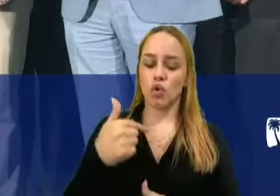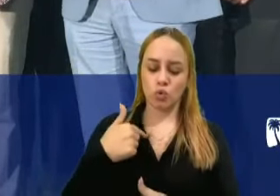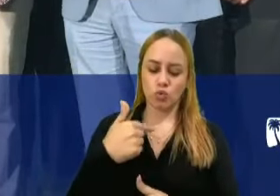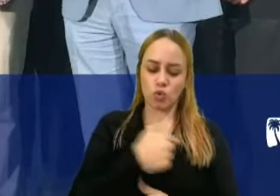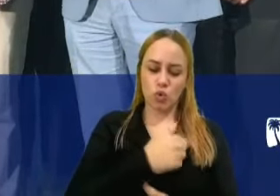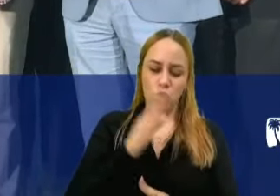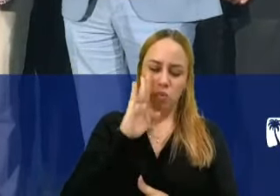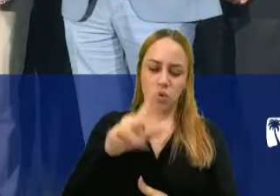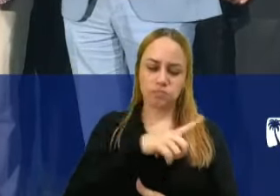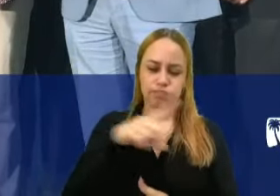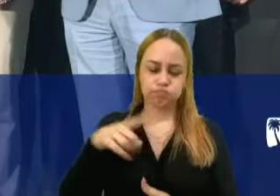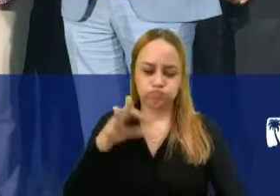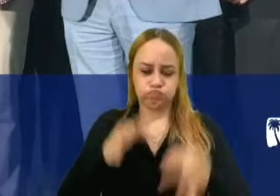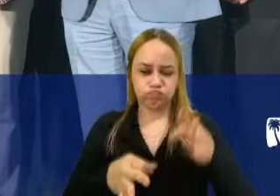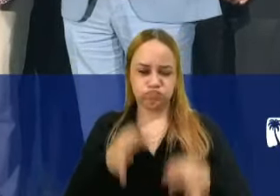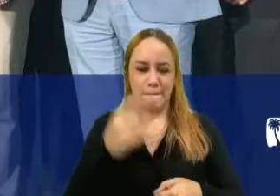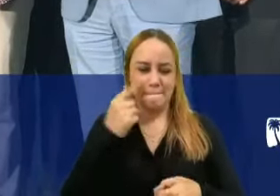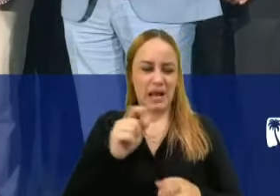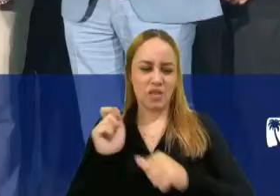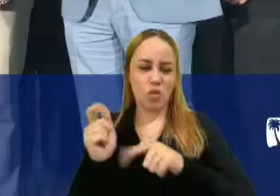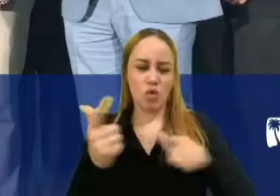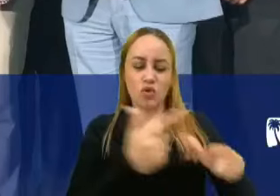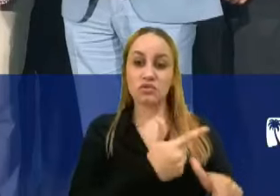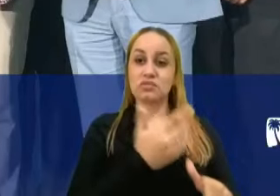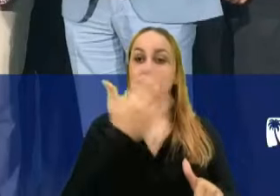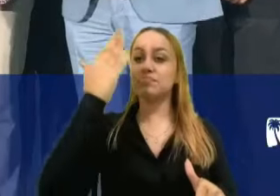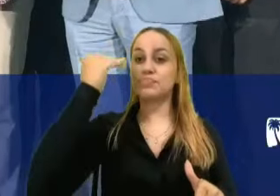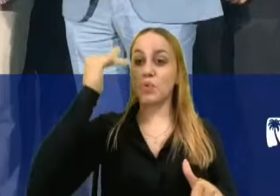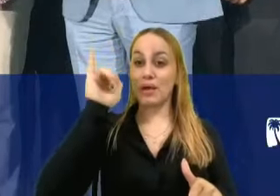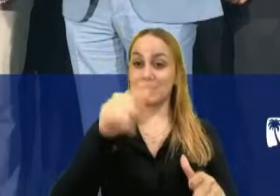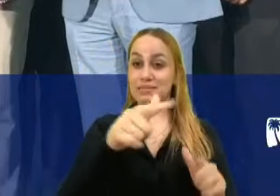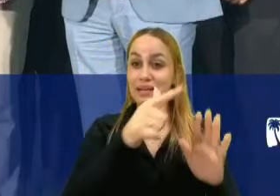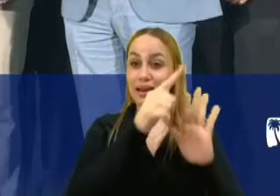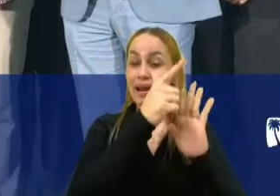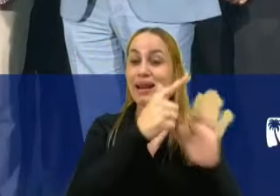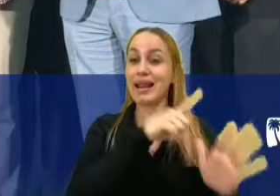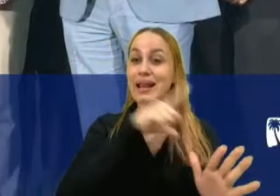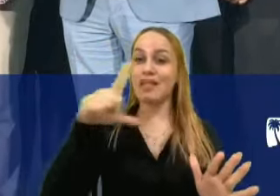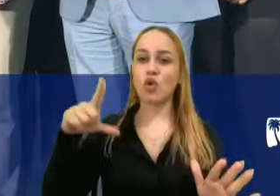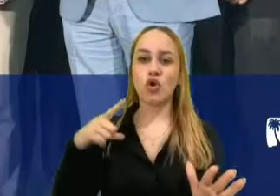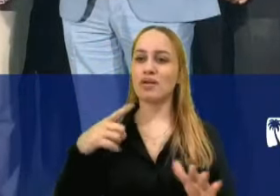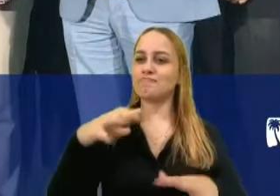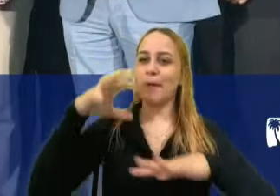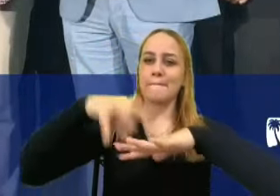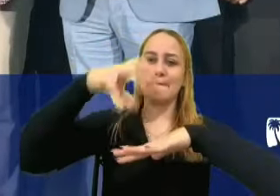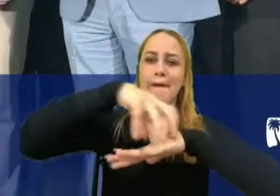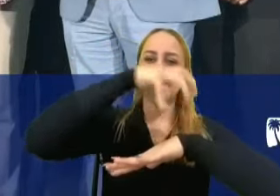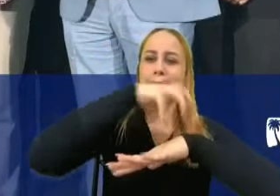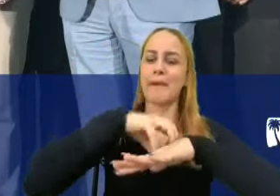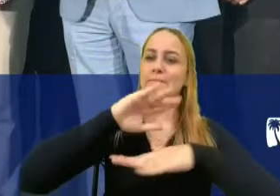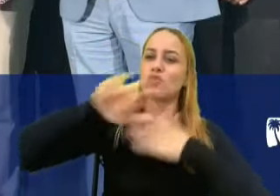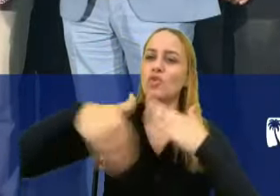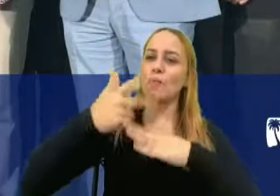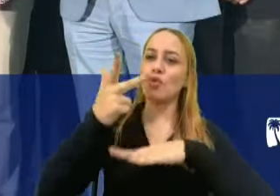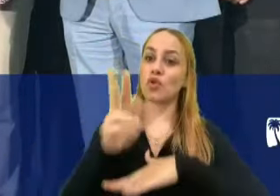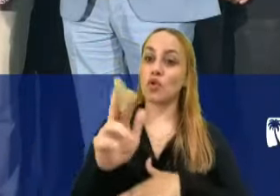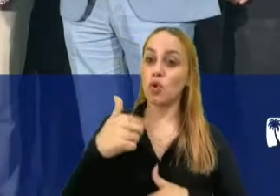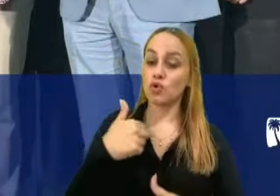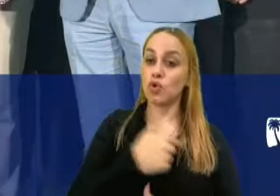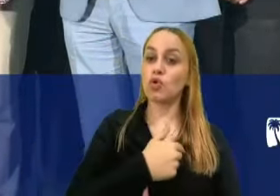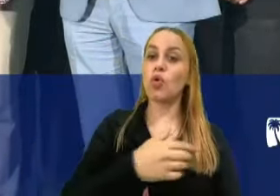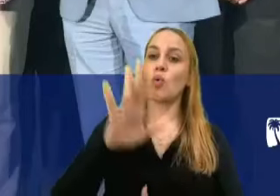confianza el pueblo que ya las elecciones pasaron ya el tiroteo mediático este pasó nosotros venimos a luchar